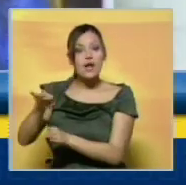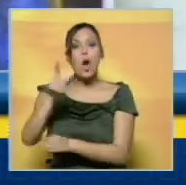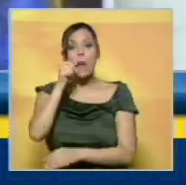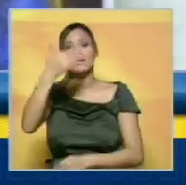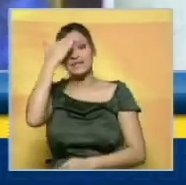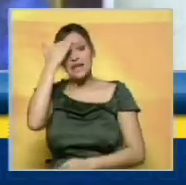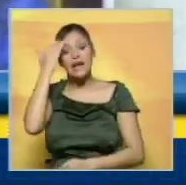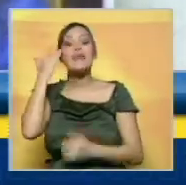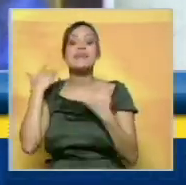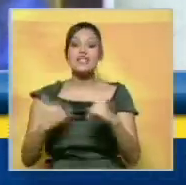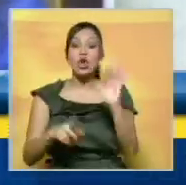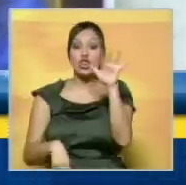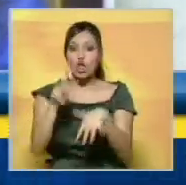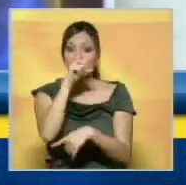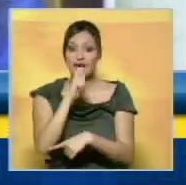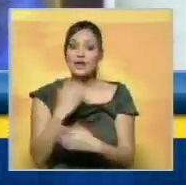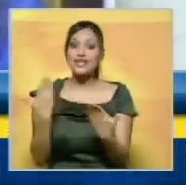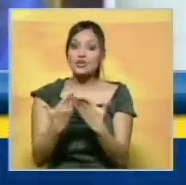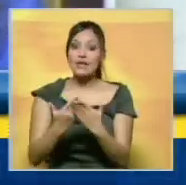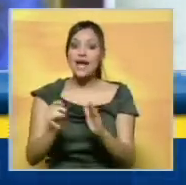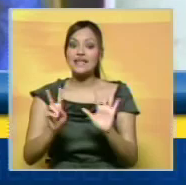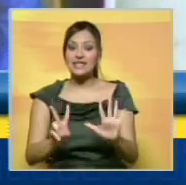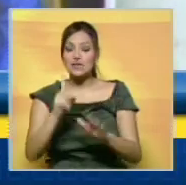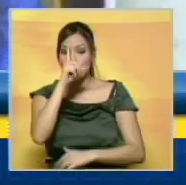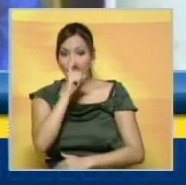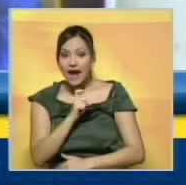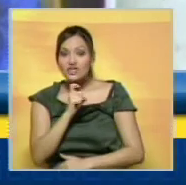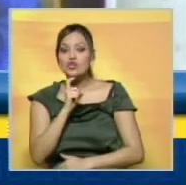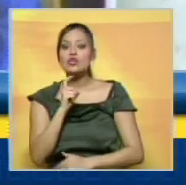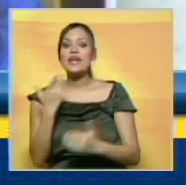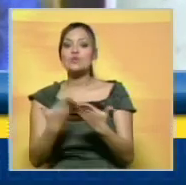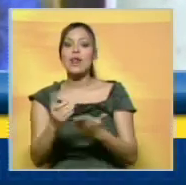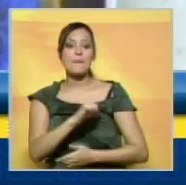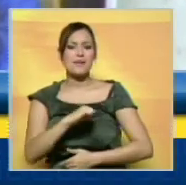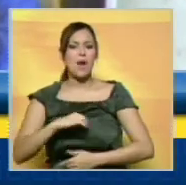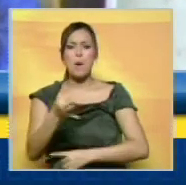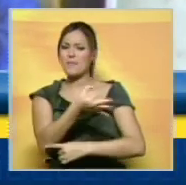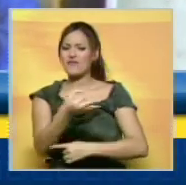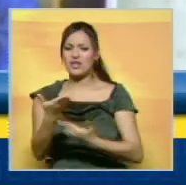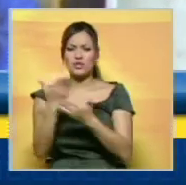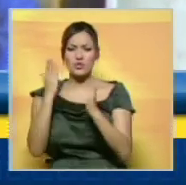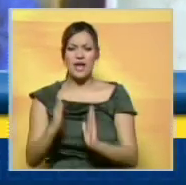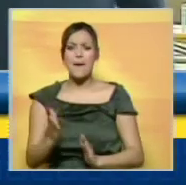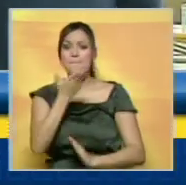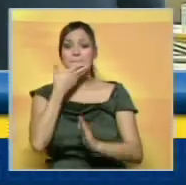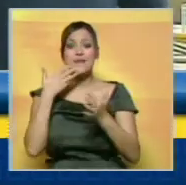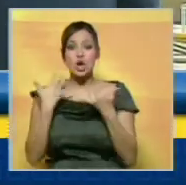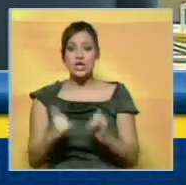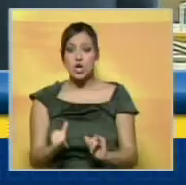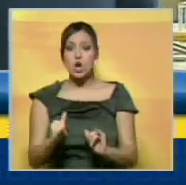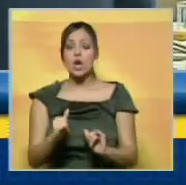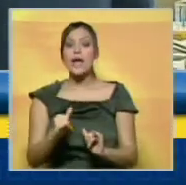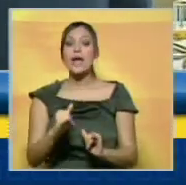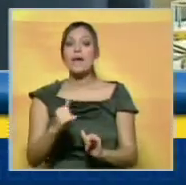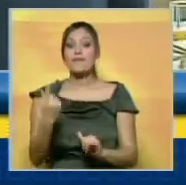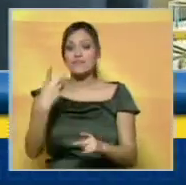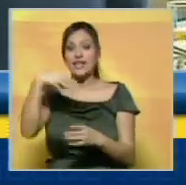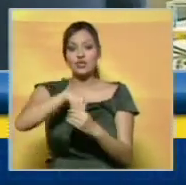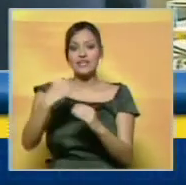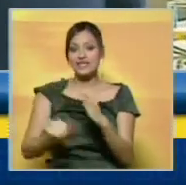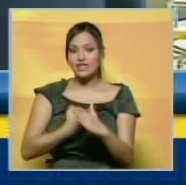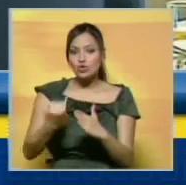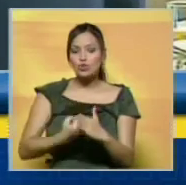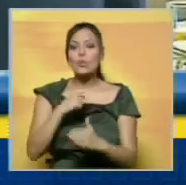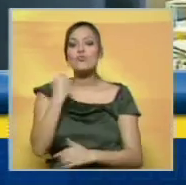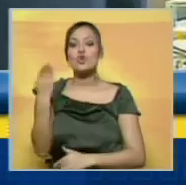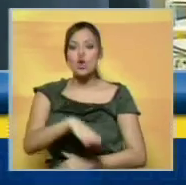sabe. Su hijo de 12 años estudiaba 7º grado en un colegio privado. Excelente alumno, mejor hijo. Aunque no fue dentro de la institución,